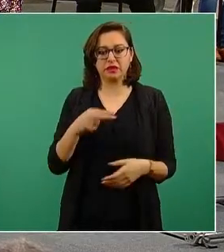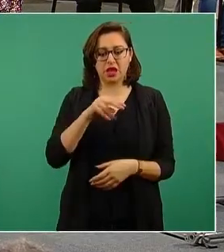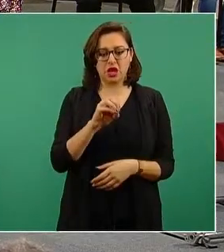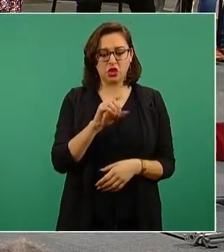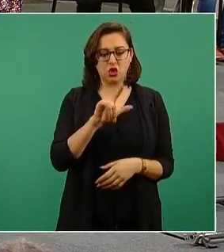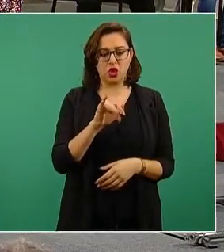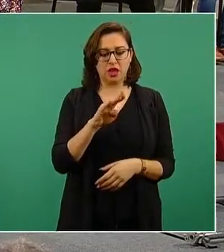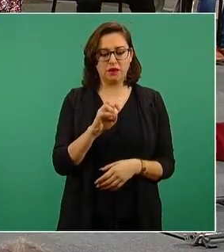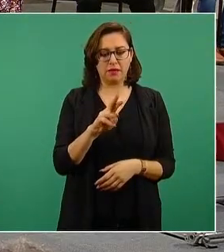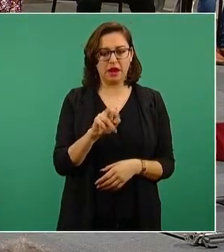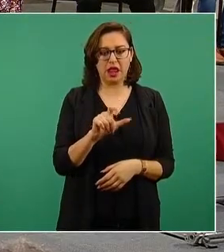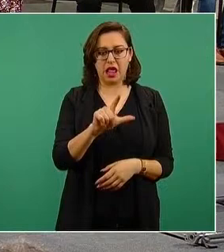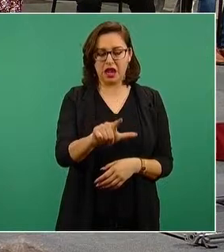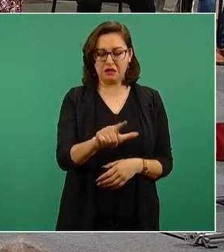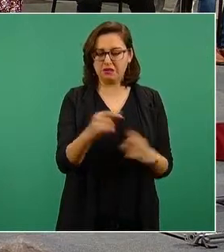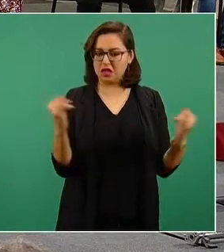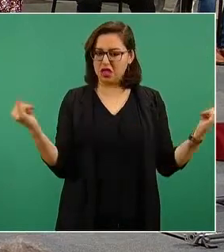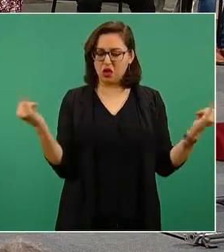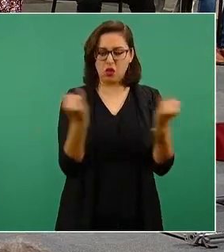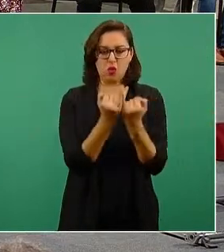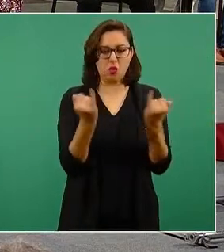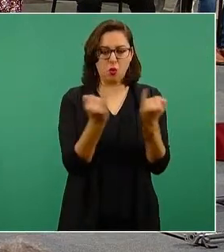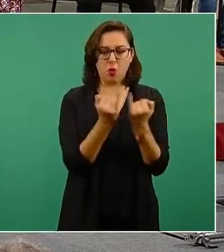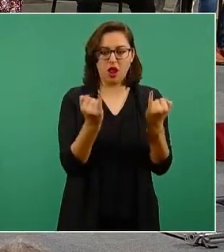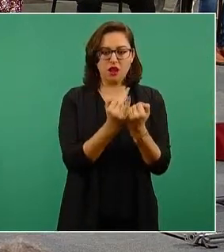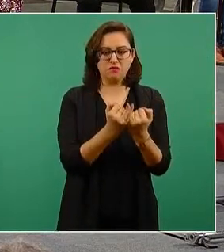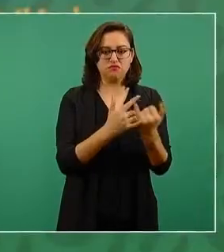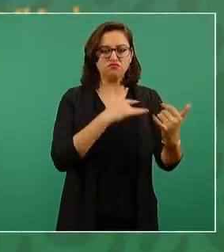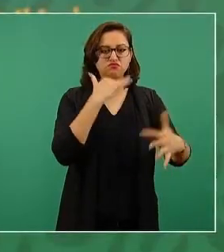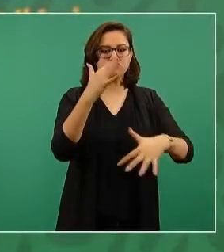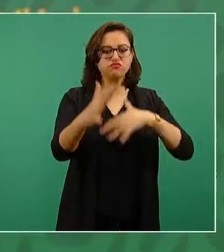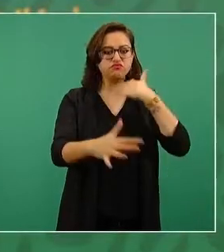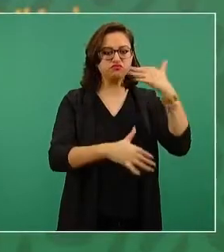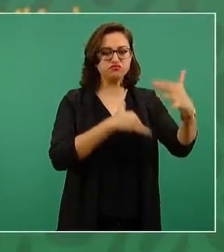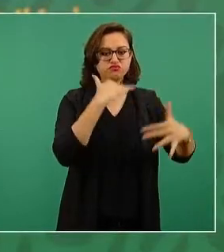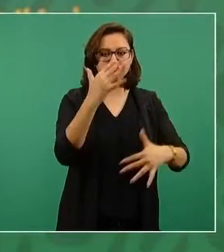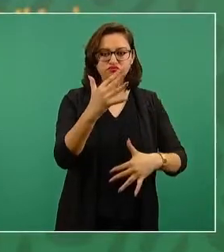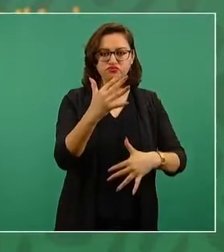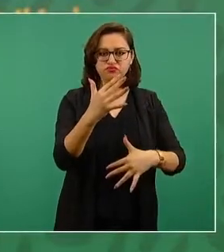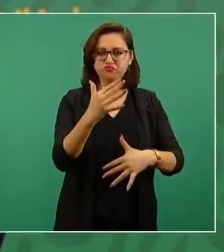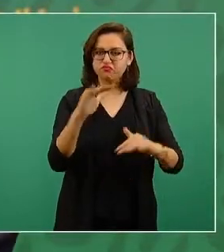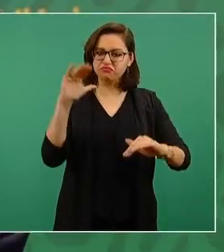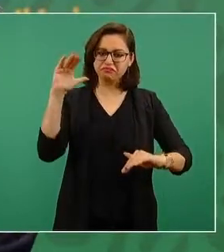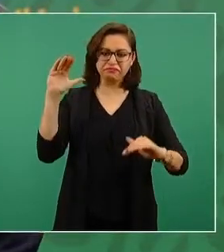es sinónimo de corrupción y de desigualdad.